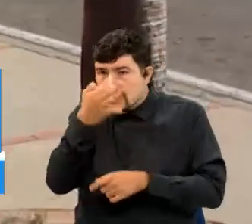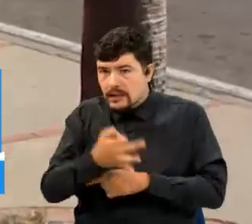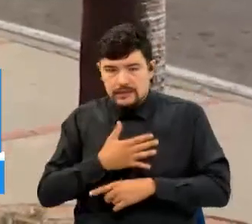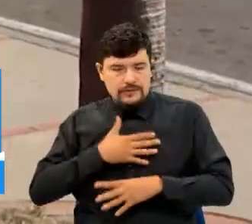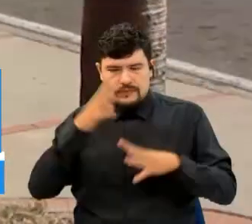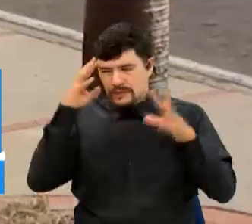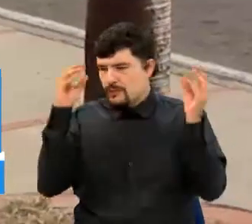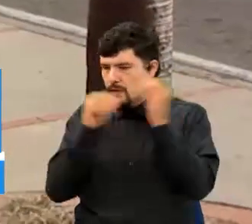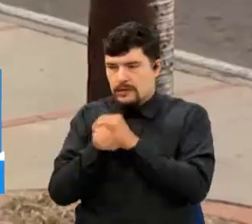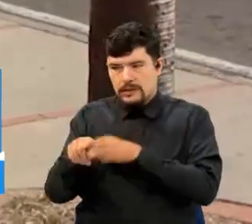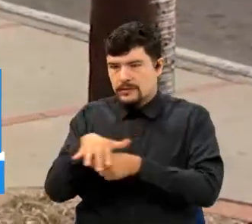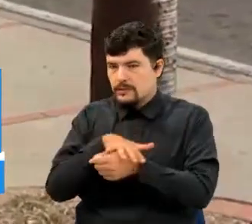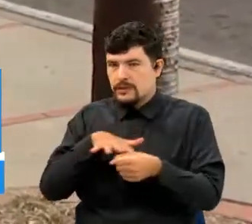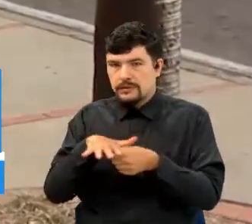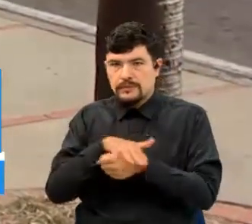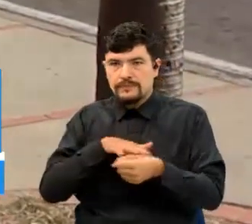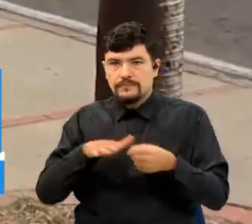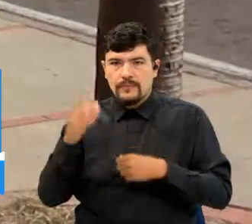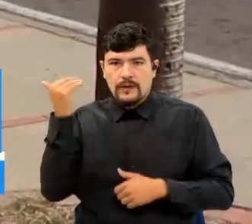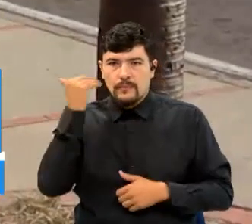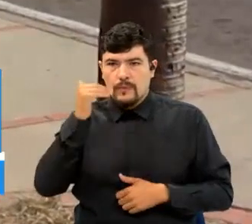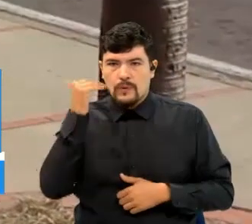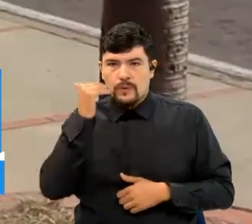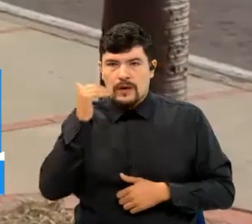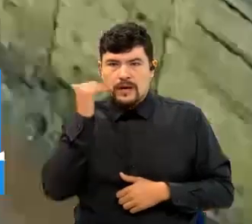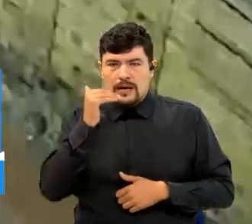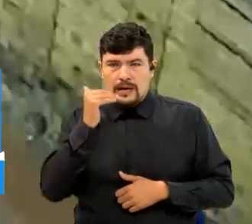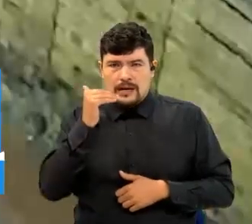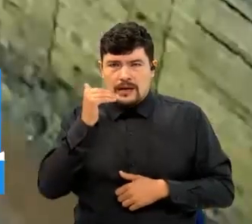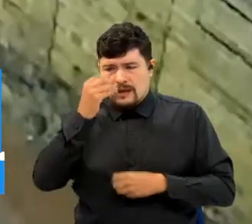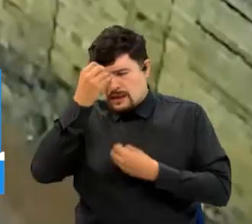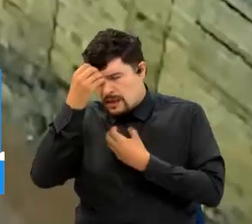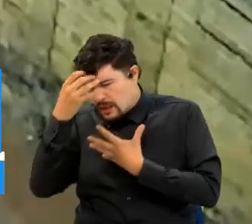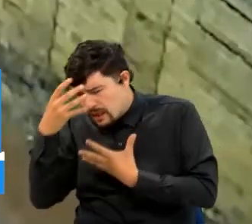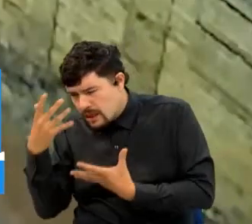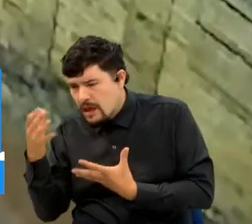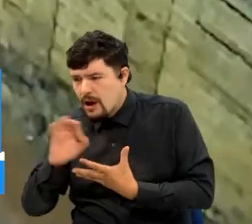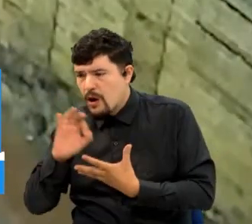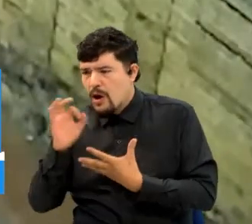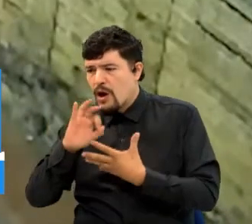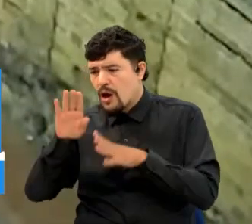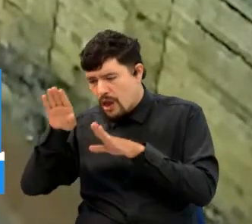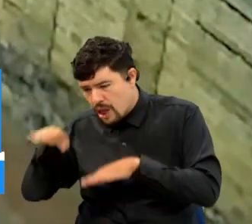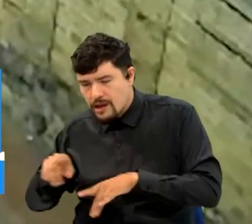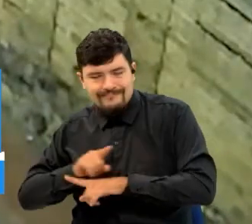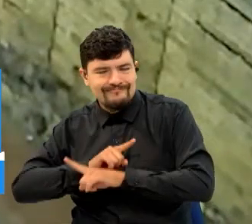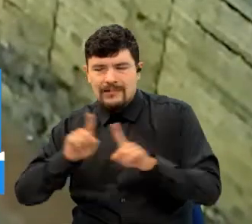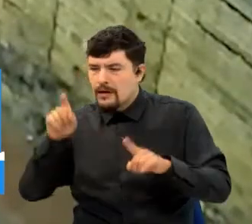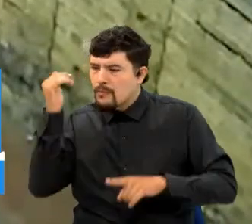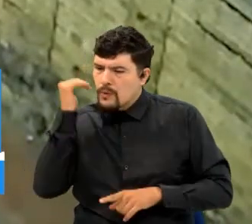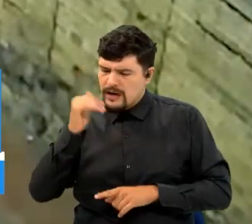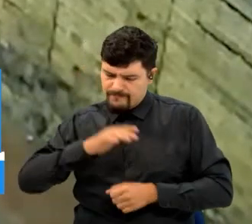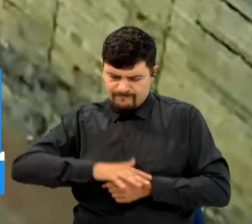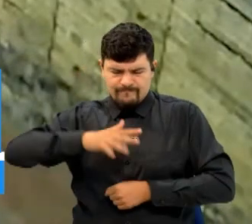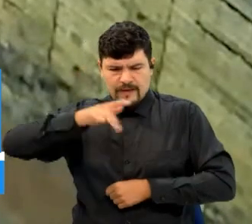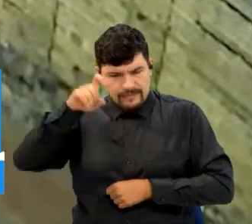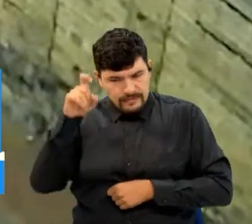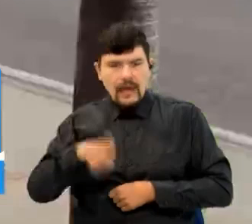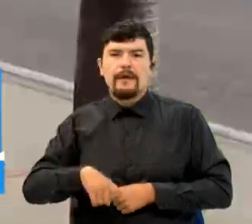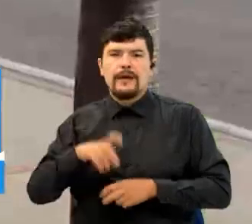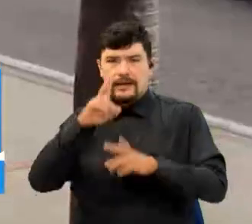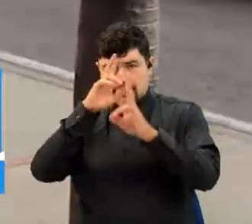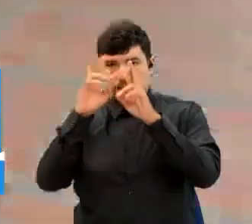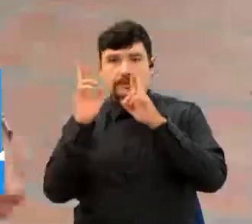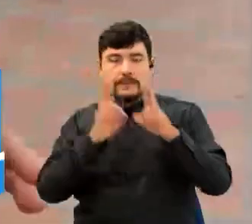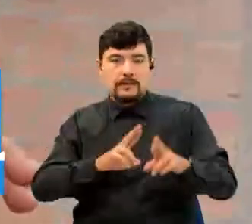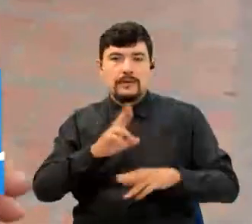con eso. La mujer no debe ser sumisa a nada ni someterse a nada por nada en el mundo, entonces ella merece respeto